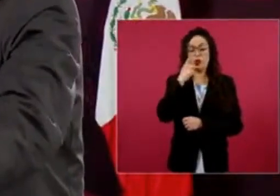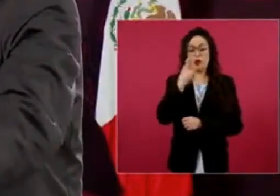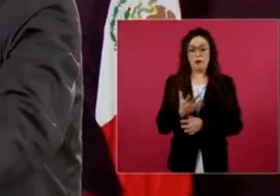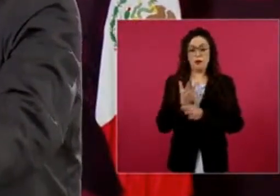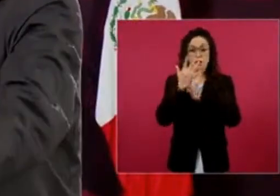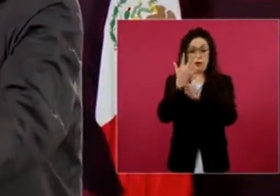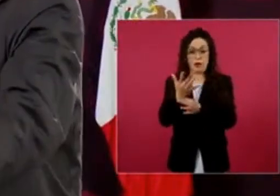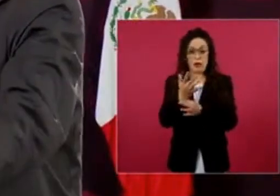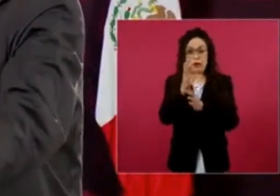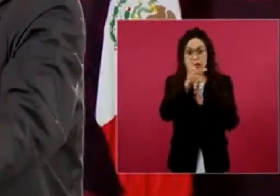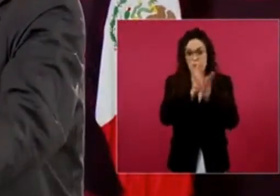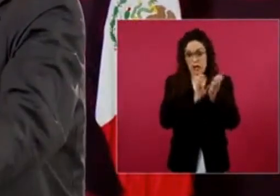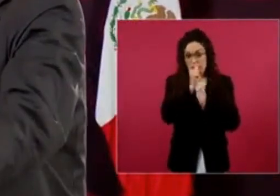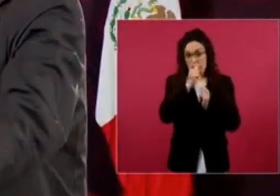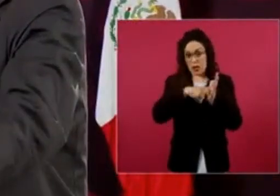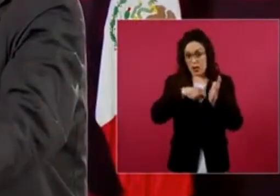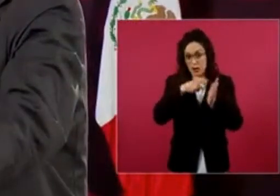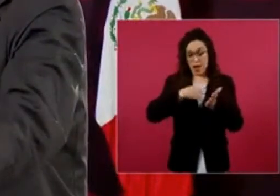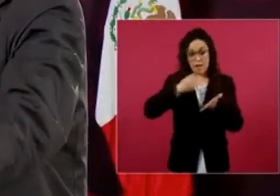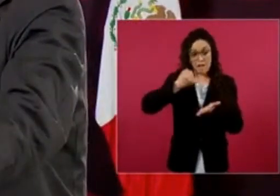hay que leerlo